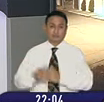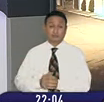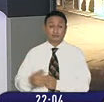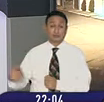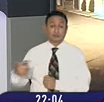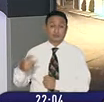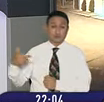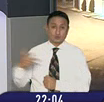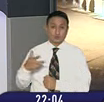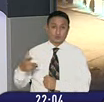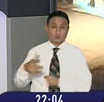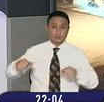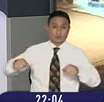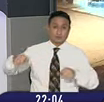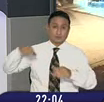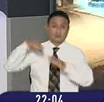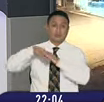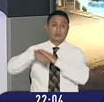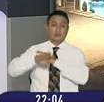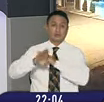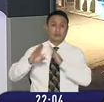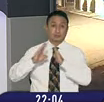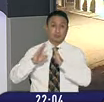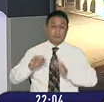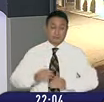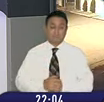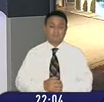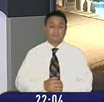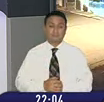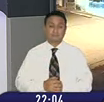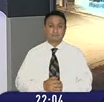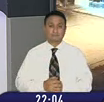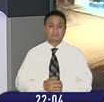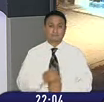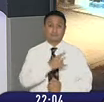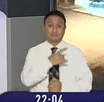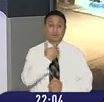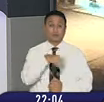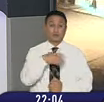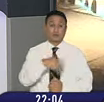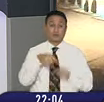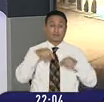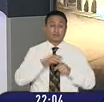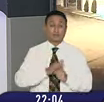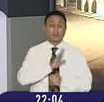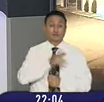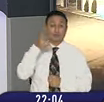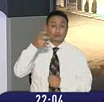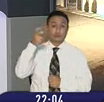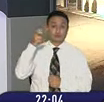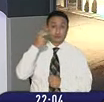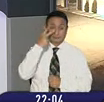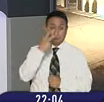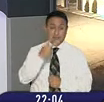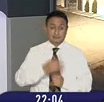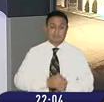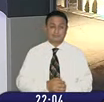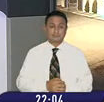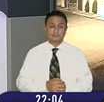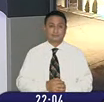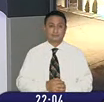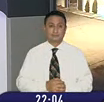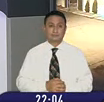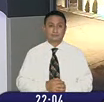lo persiguieron en el interior del domicilio. El sorprendente hecho quedó registrado en una cámara de seguridad de la